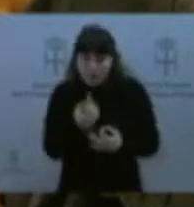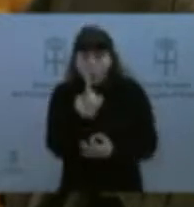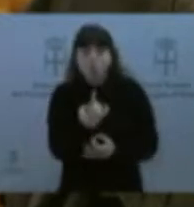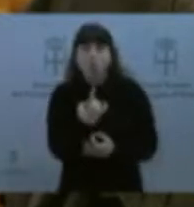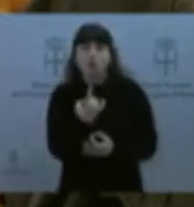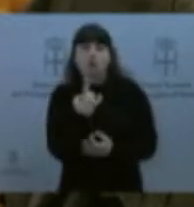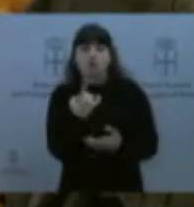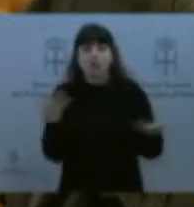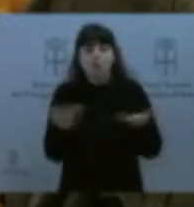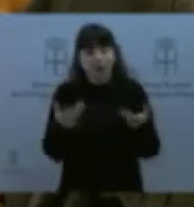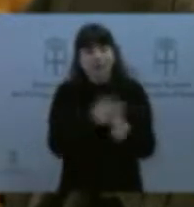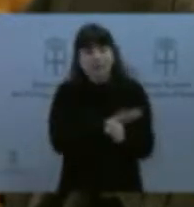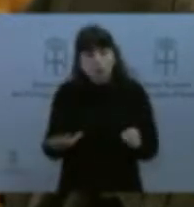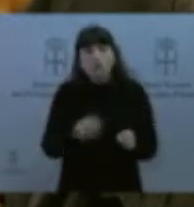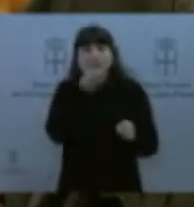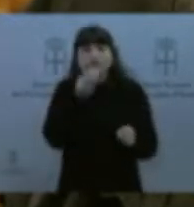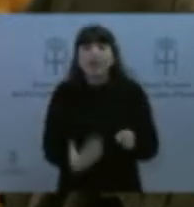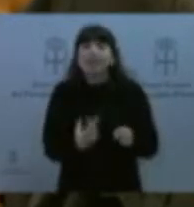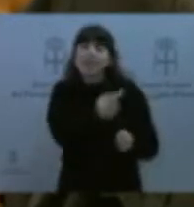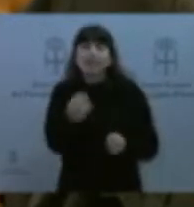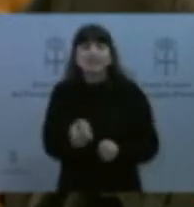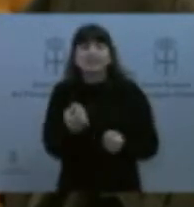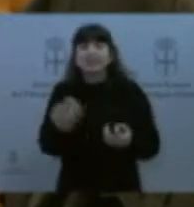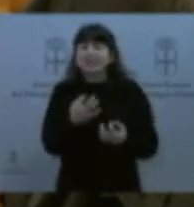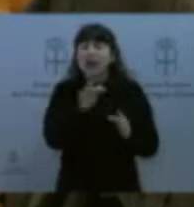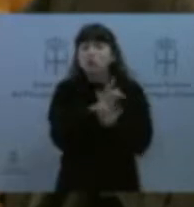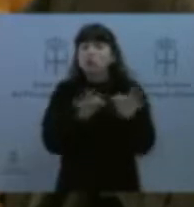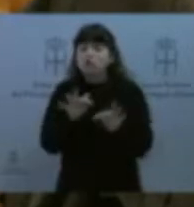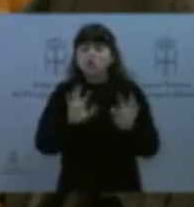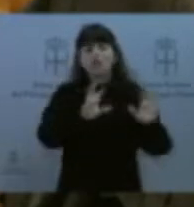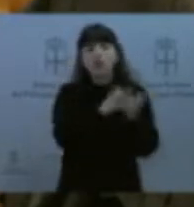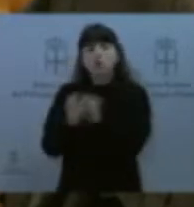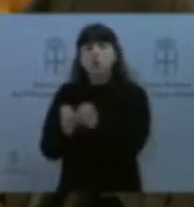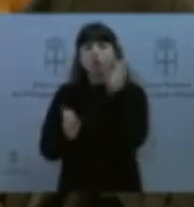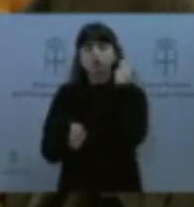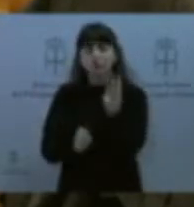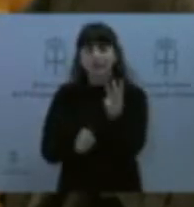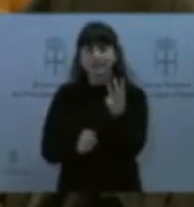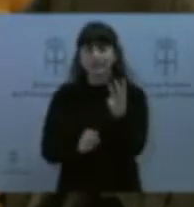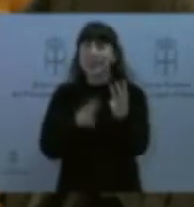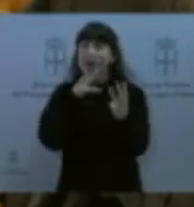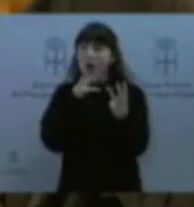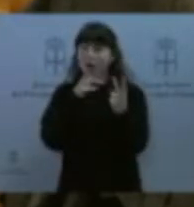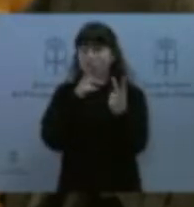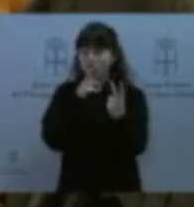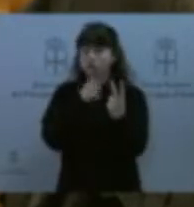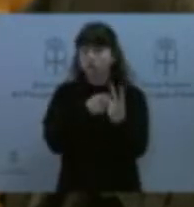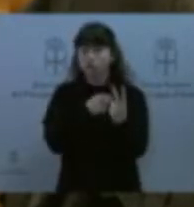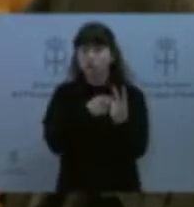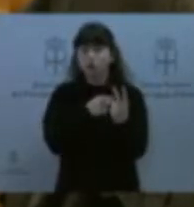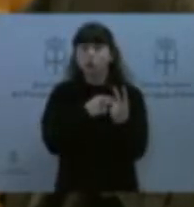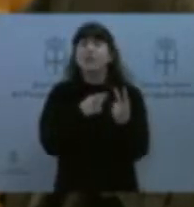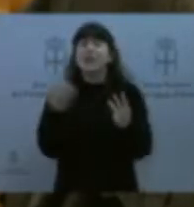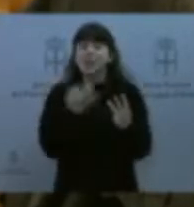falta turnos de 3 equipos, no de 2 como hay ahora, una dotación simultánea de 3 parellas de personal facultativo ya